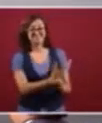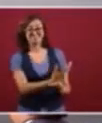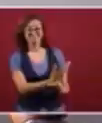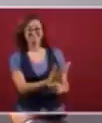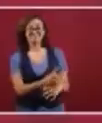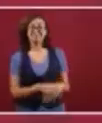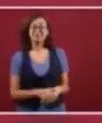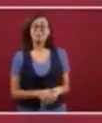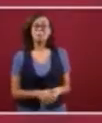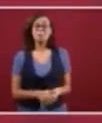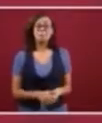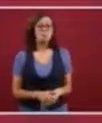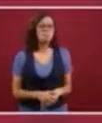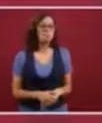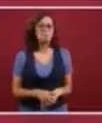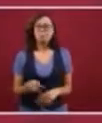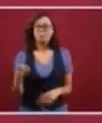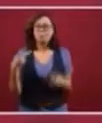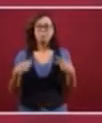pues no se olvide